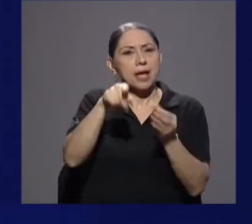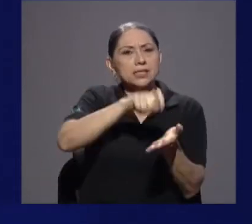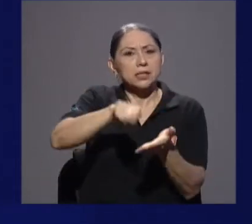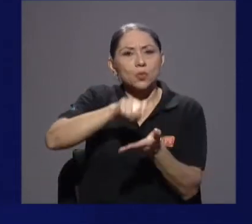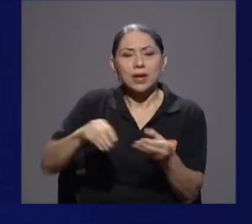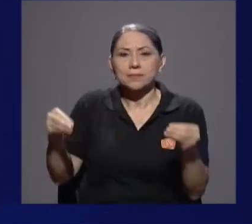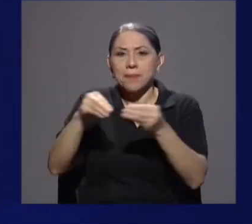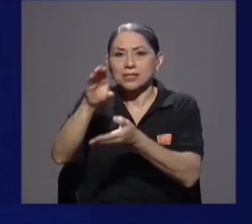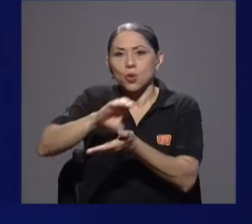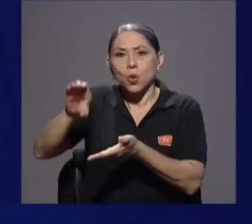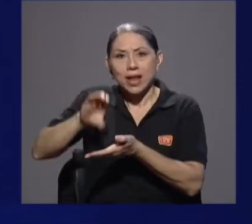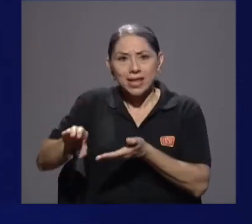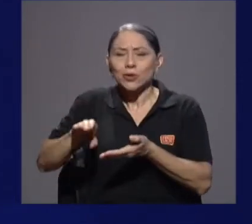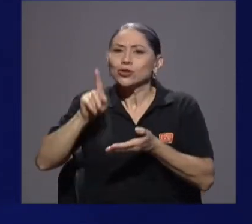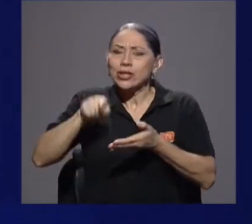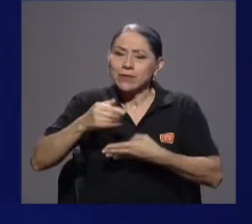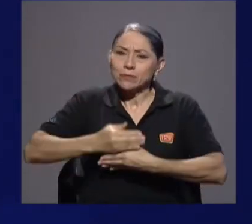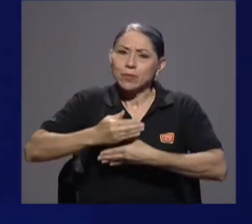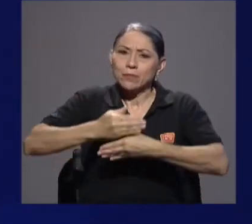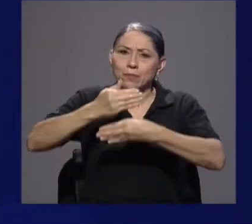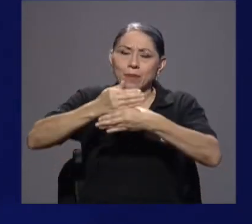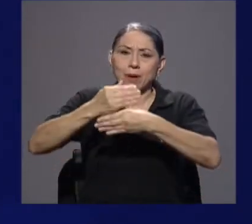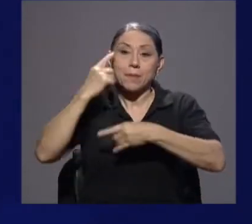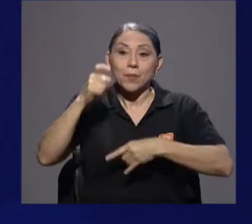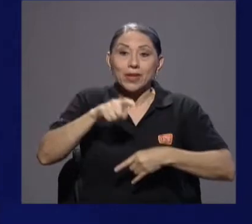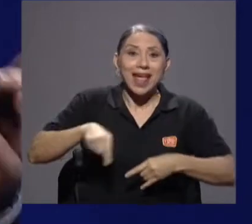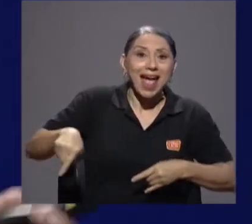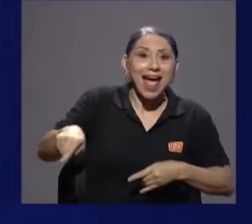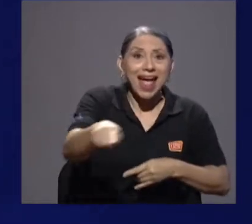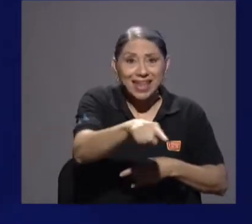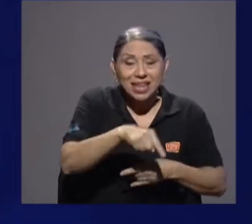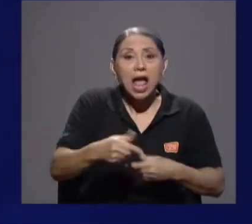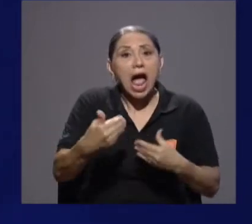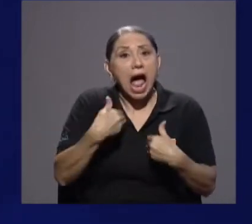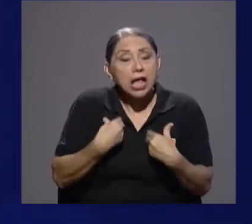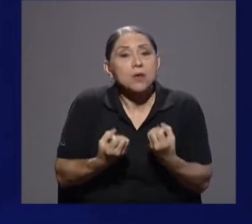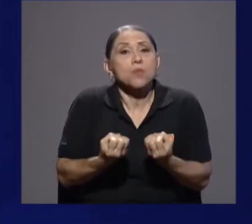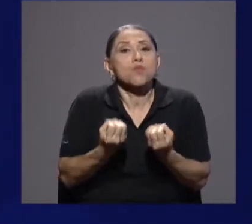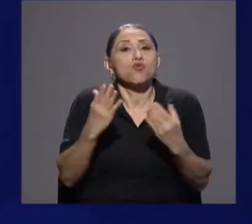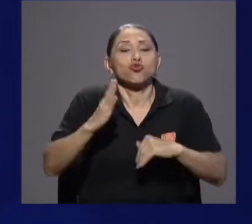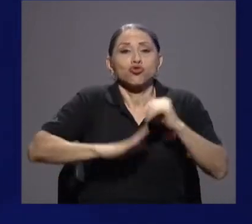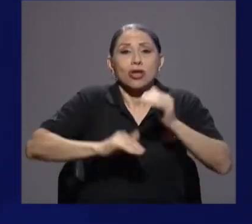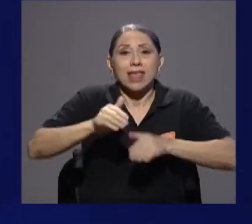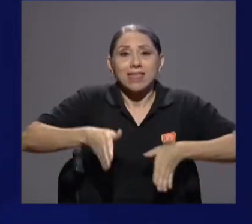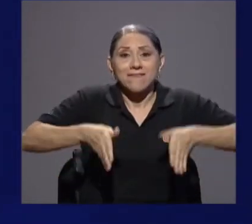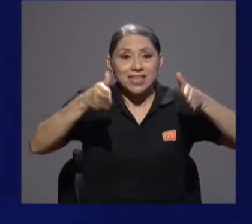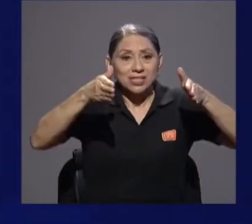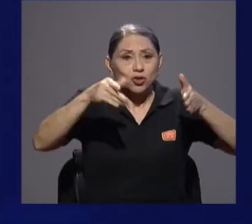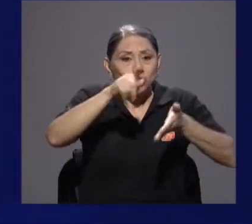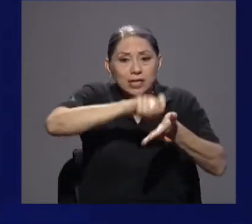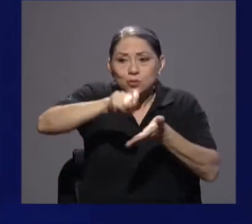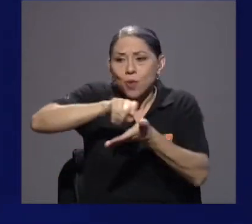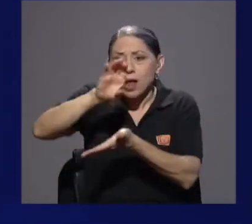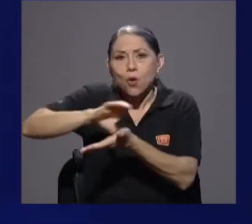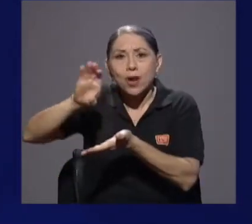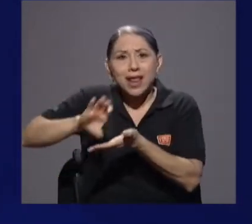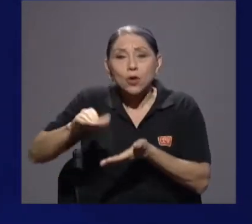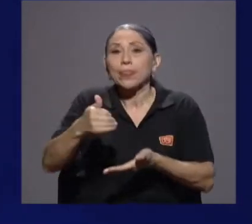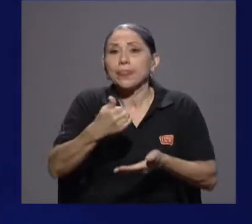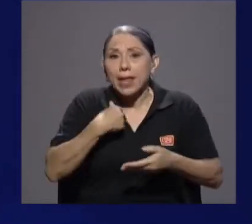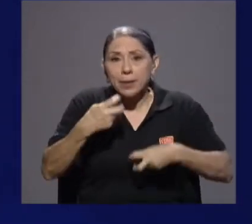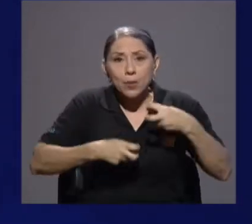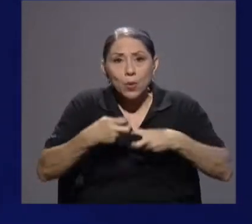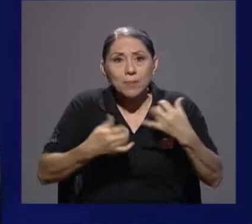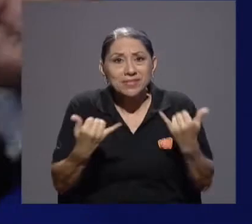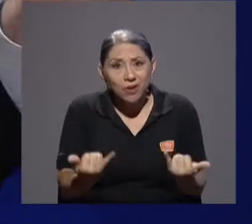su inhabitabilidad sanitaria o estructural. O sea, hay muchos edificios de escolares que tienen problemas,